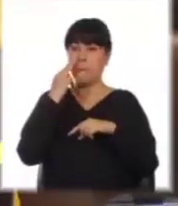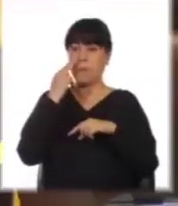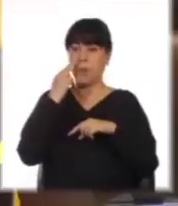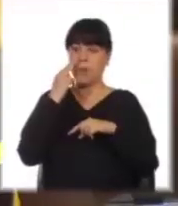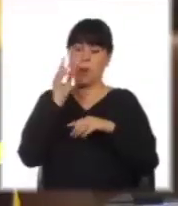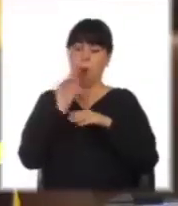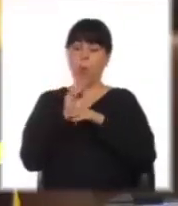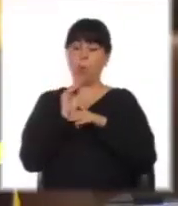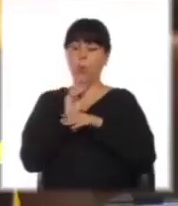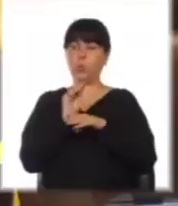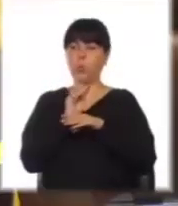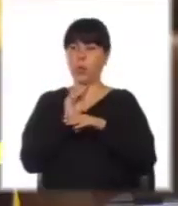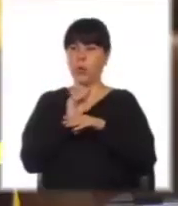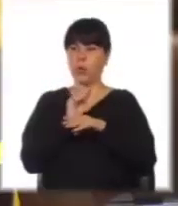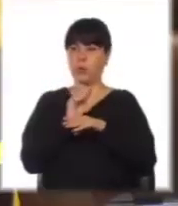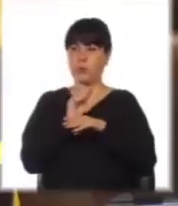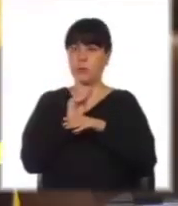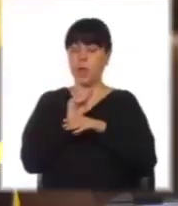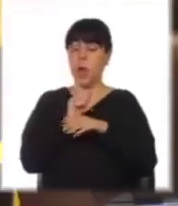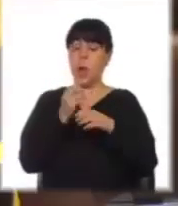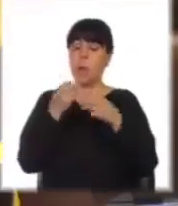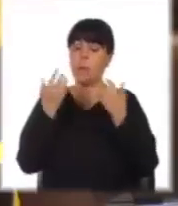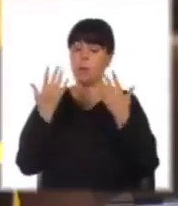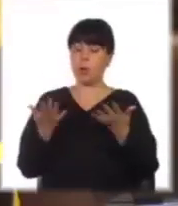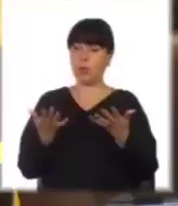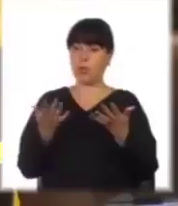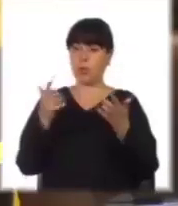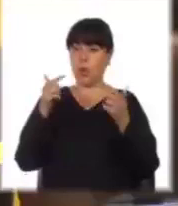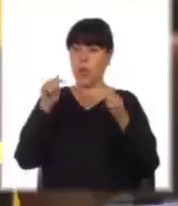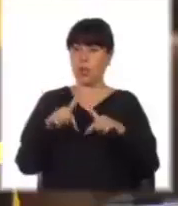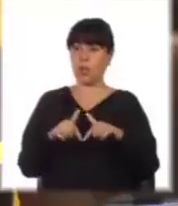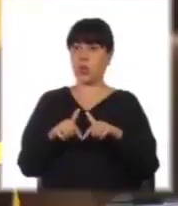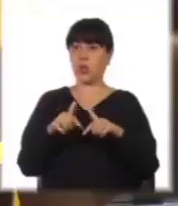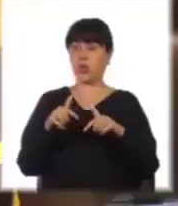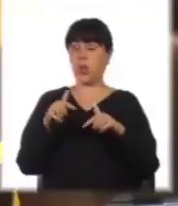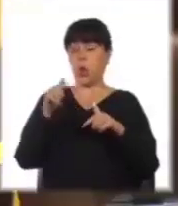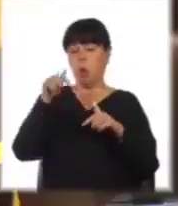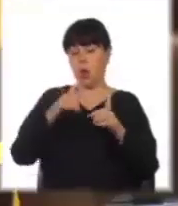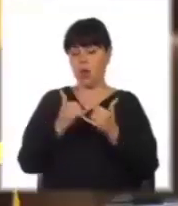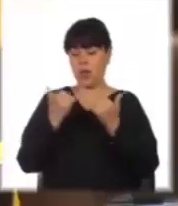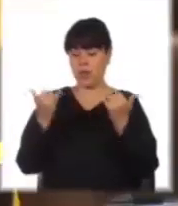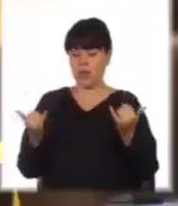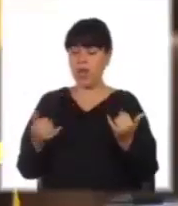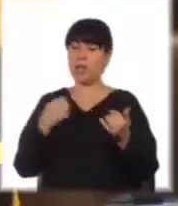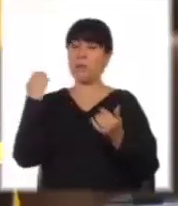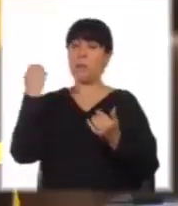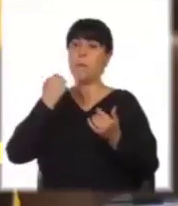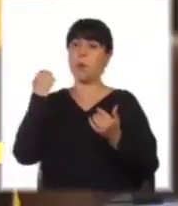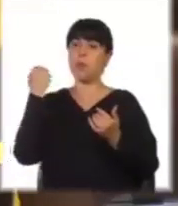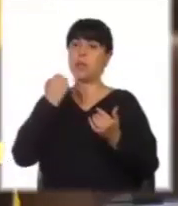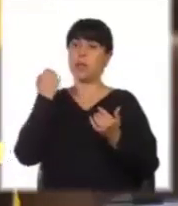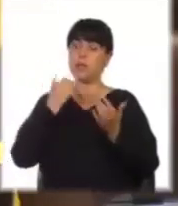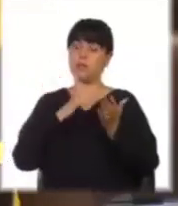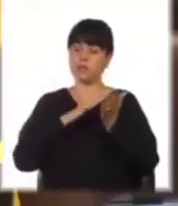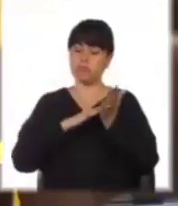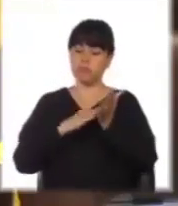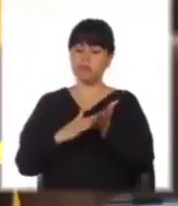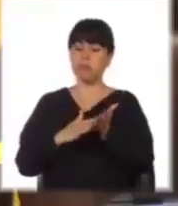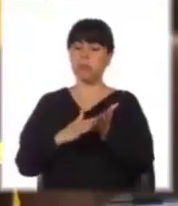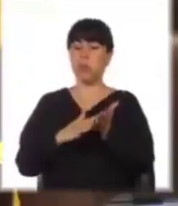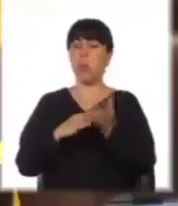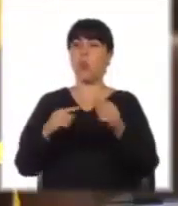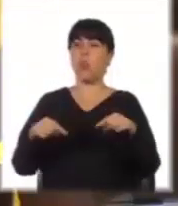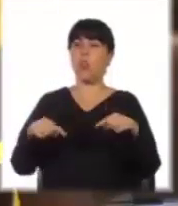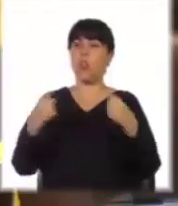cultural. Por eso este hecho, este hito que hoy estamos viviendo, es importante porque pone sobre la mesa un